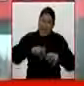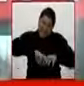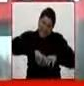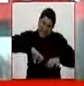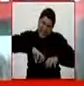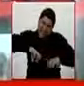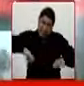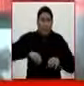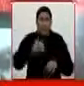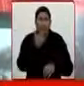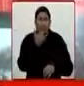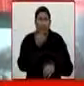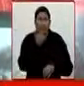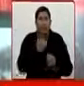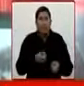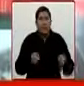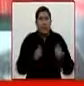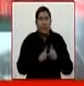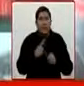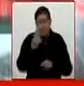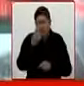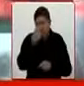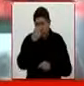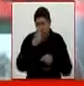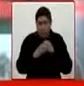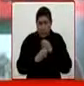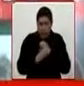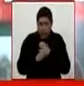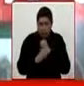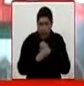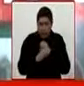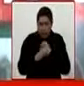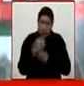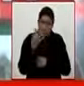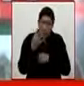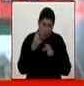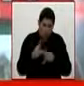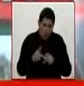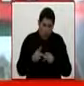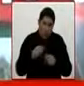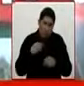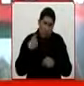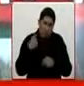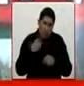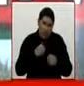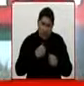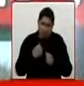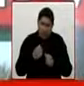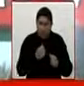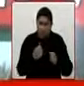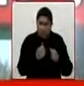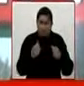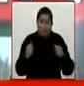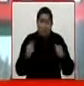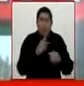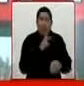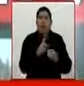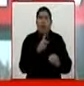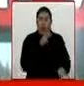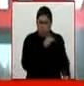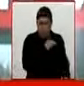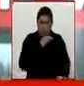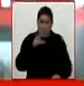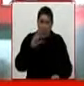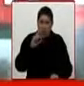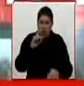Este hecho se produjo cuando una camioneta con cuatro ocupantes que circulaba por el kilómetro 8 en una